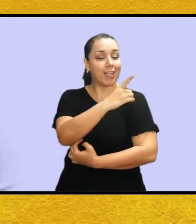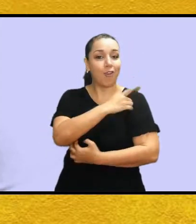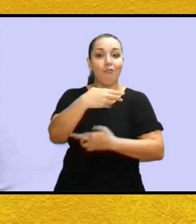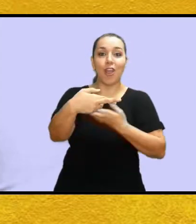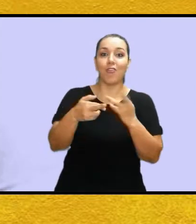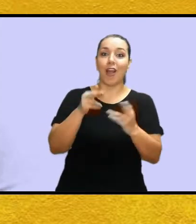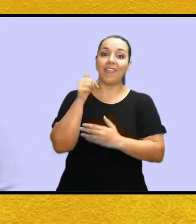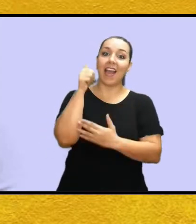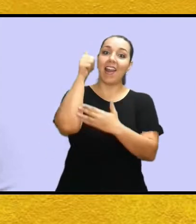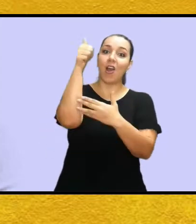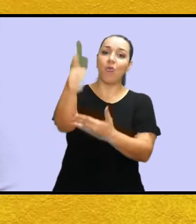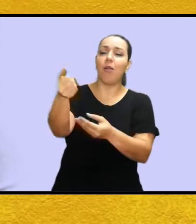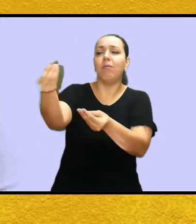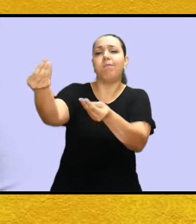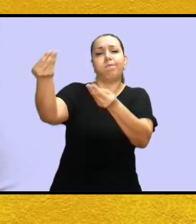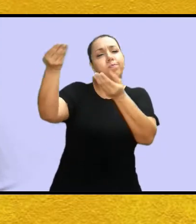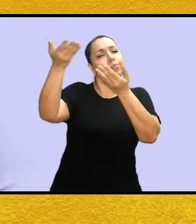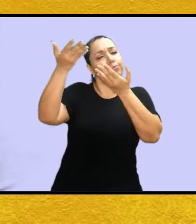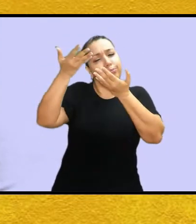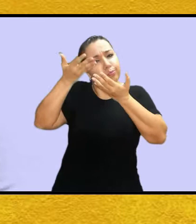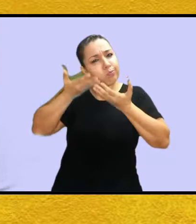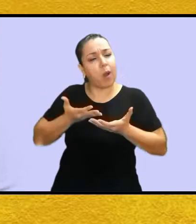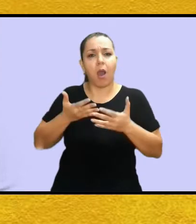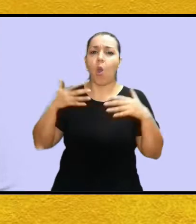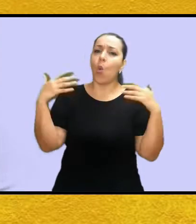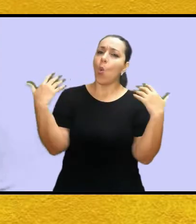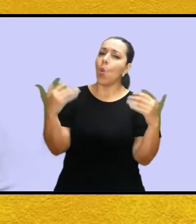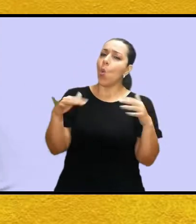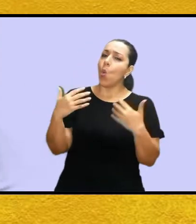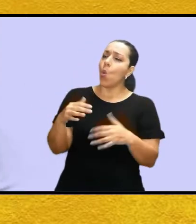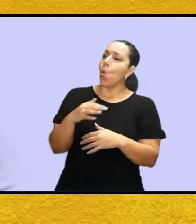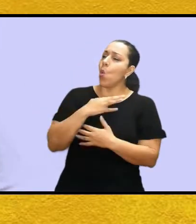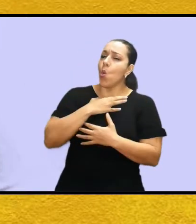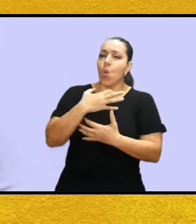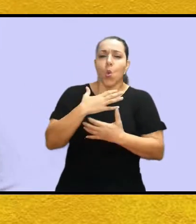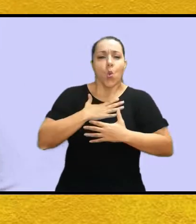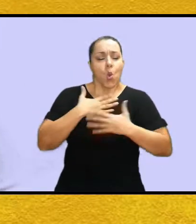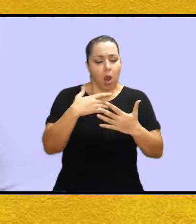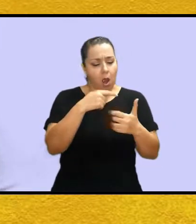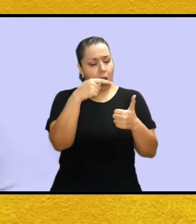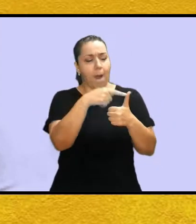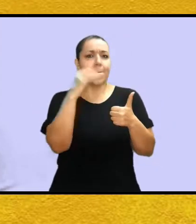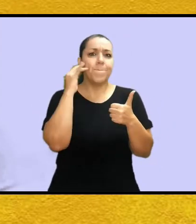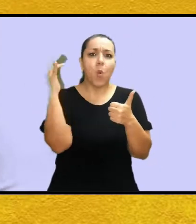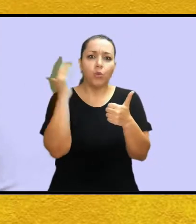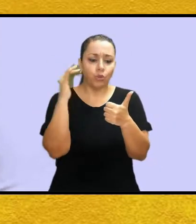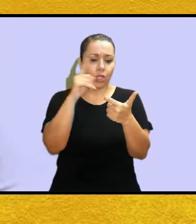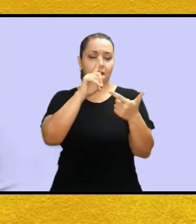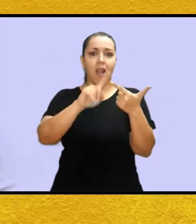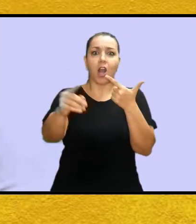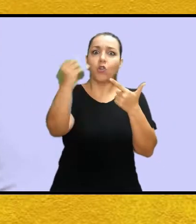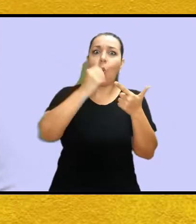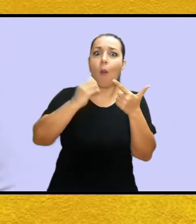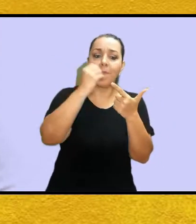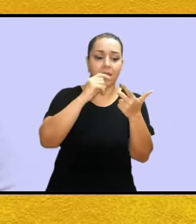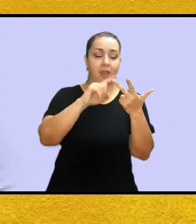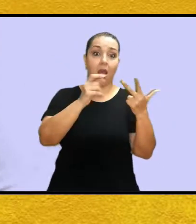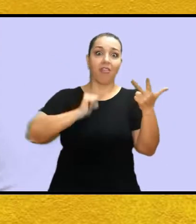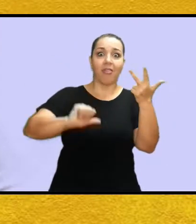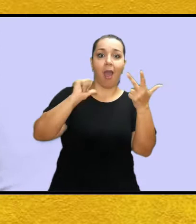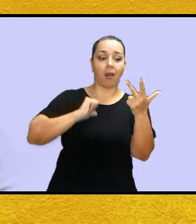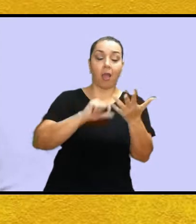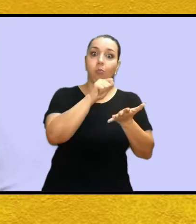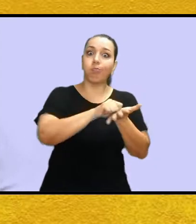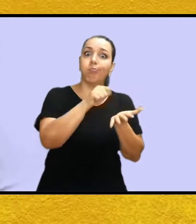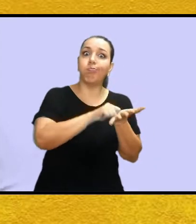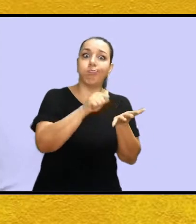de Alajuela, que nos han dado tantos gustos en música, en comida, en arte,